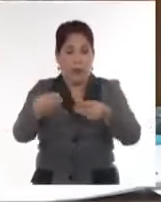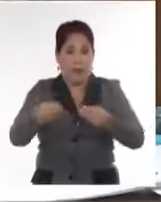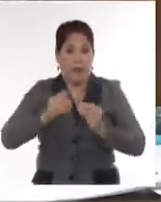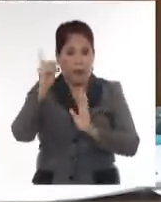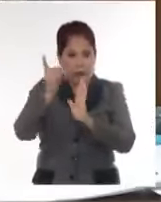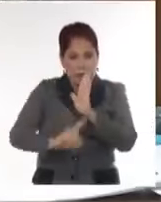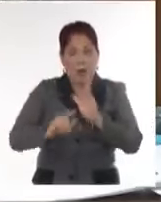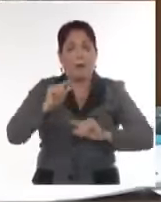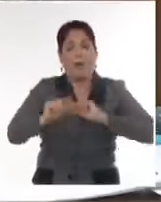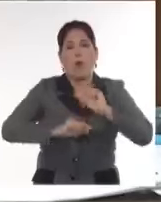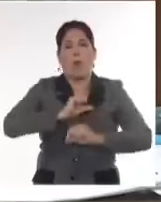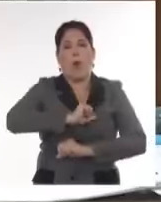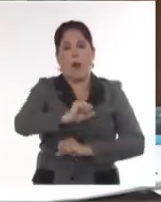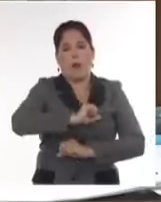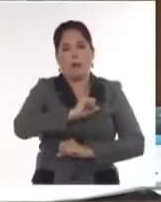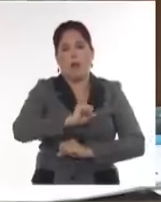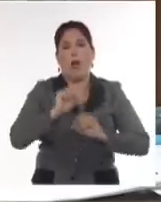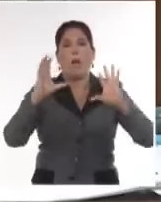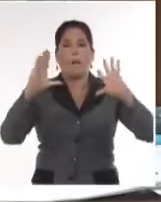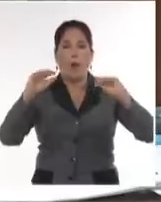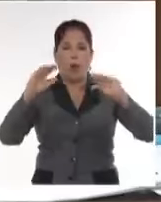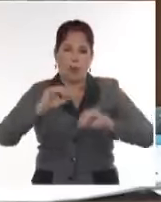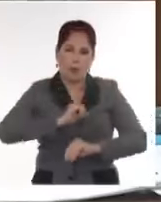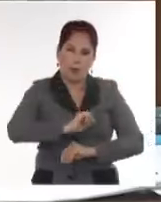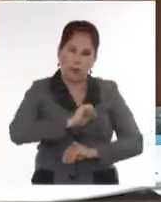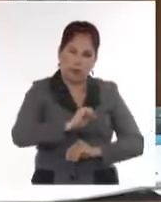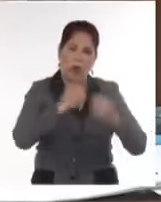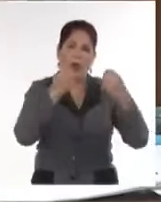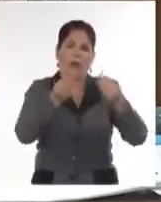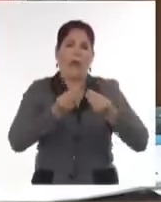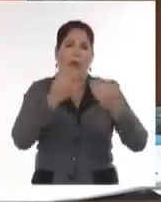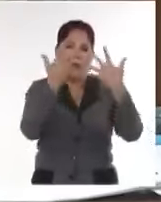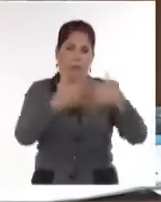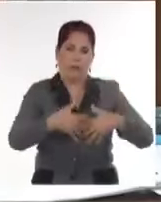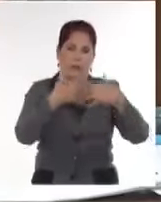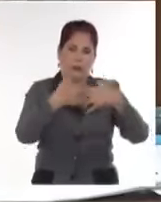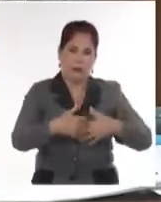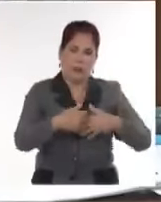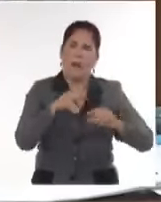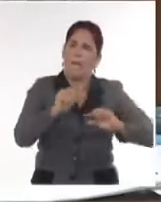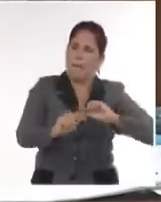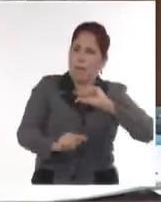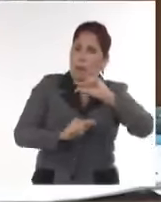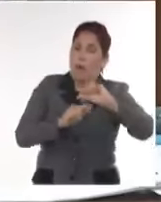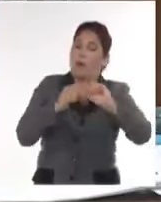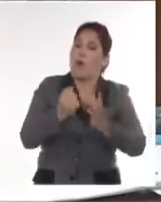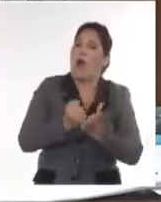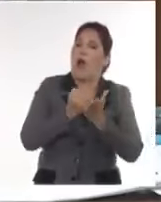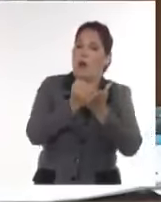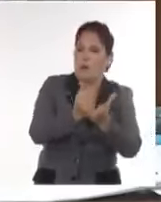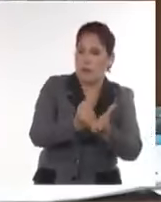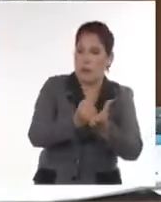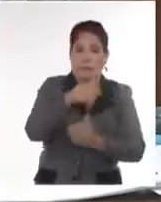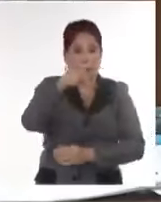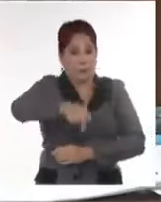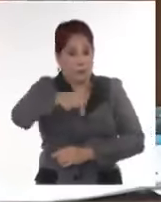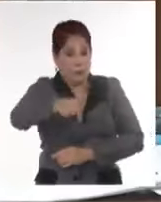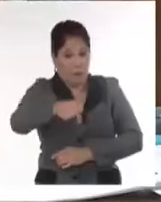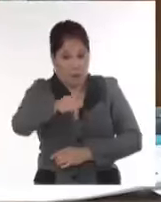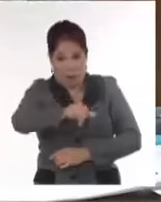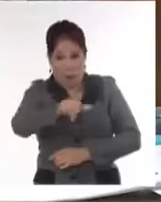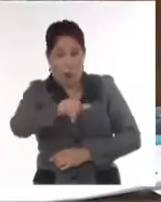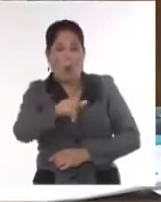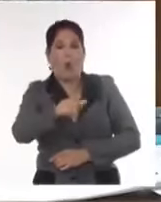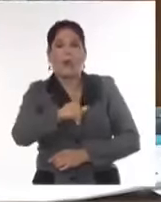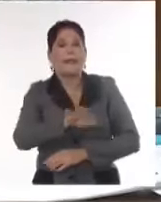motores a generar electricidad. Eso también va a ayudar, no quiere decir que hoy va a haber